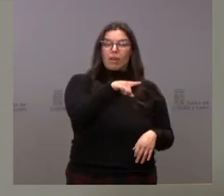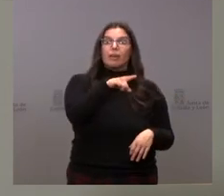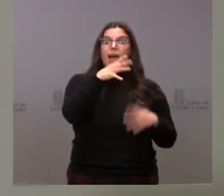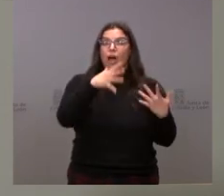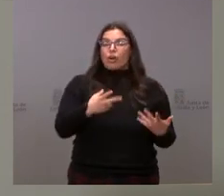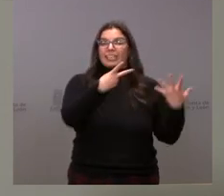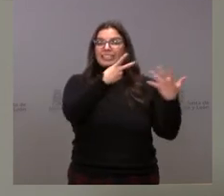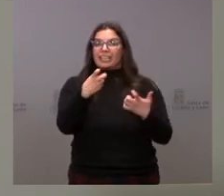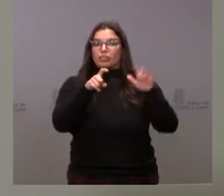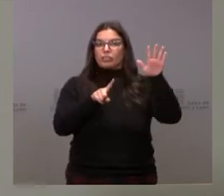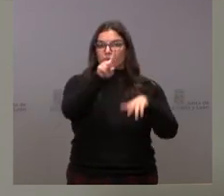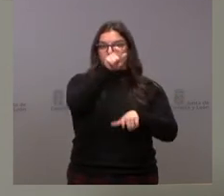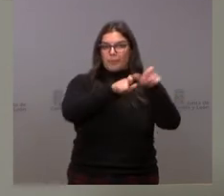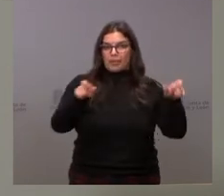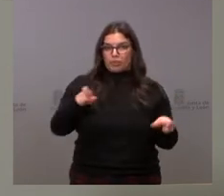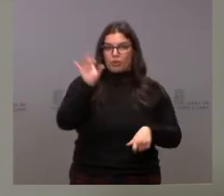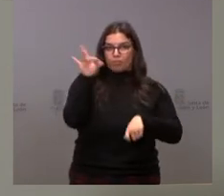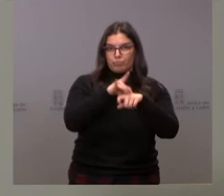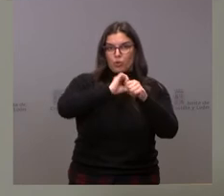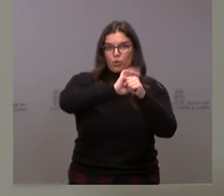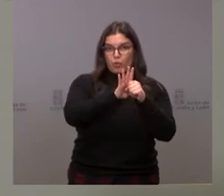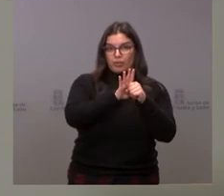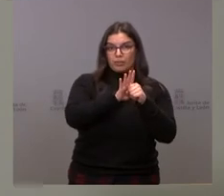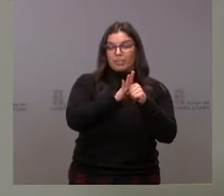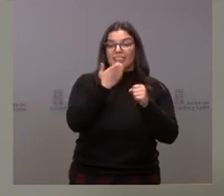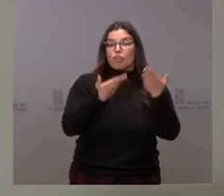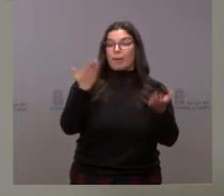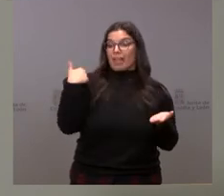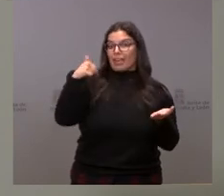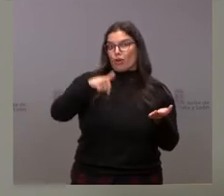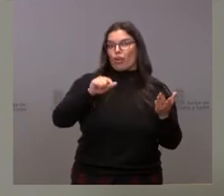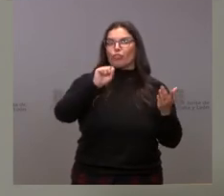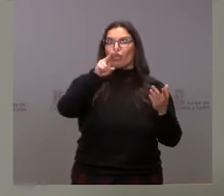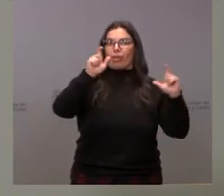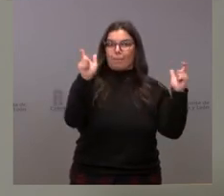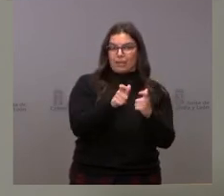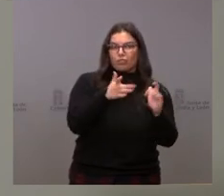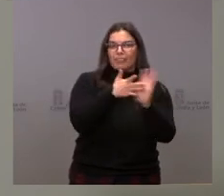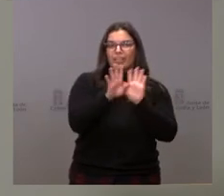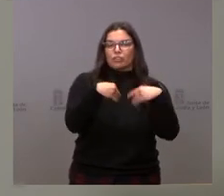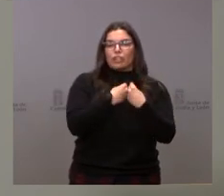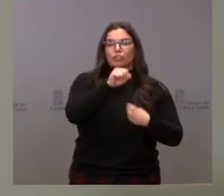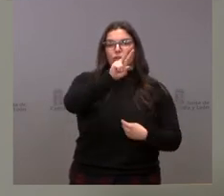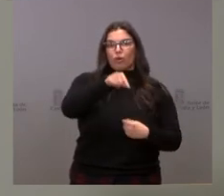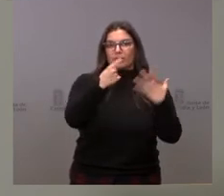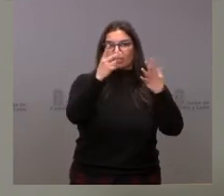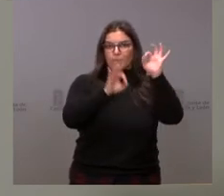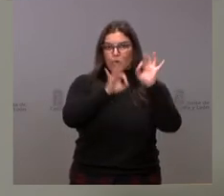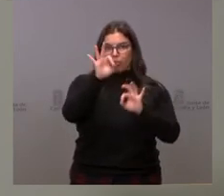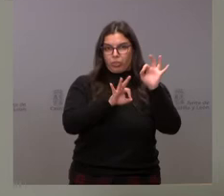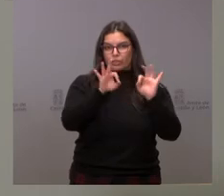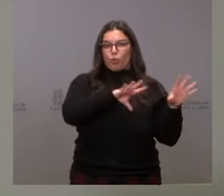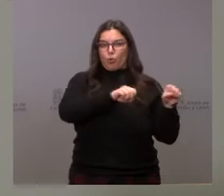con 761 pacientes con kobe 12 menos que ayer lo que supone un total del 12 7% de